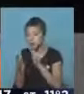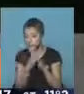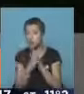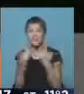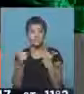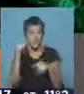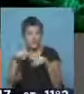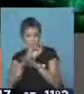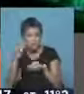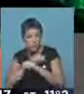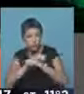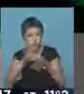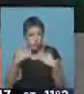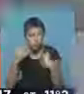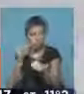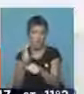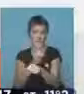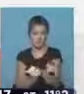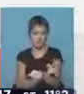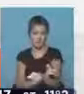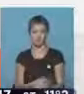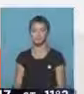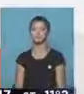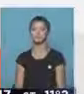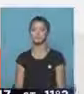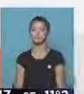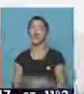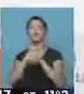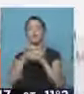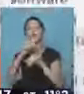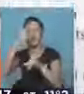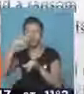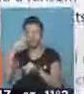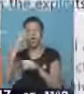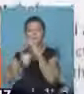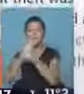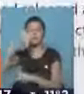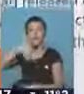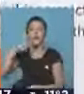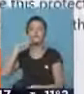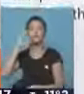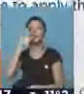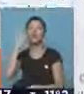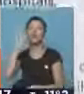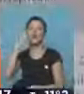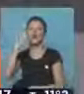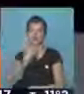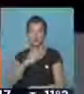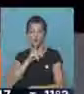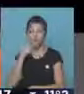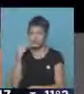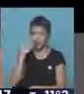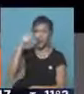se podría haber evitado. En un comunicado oficial, la empresa Microsoft confirmó el argumento de Snowden, admitiendo